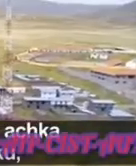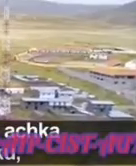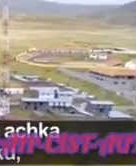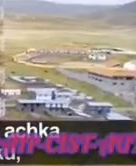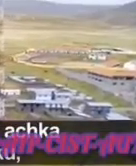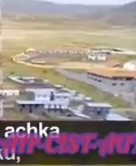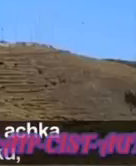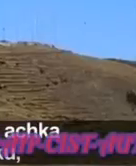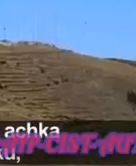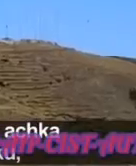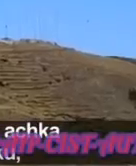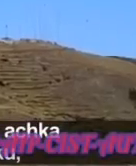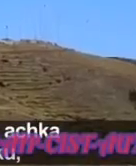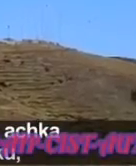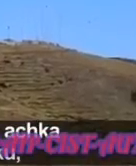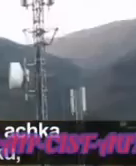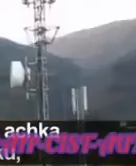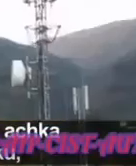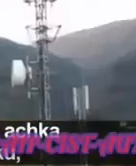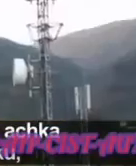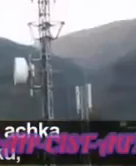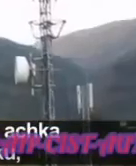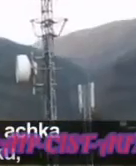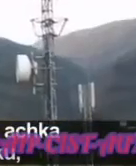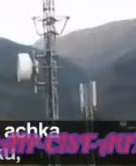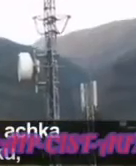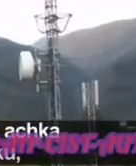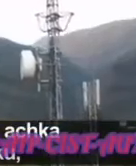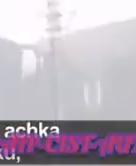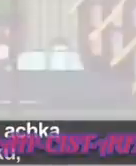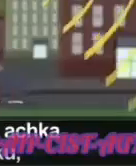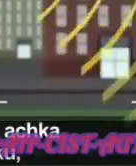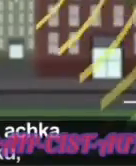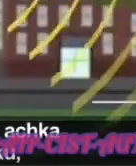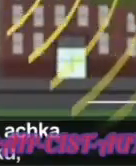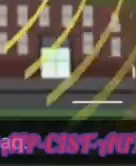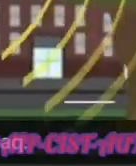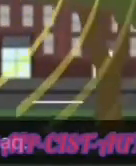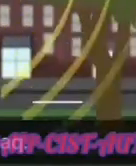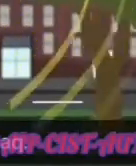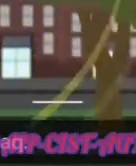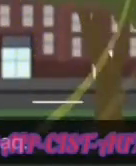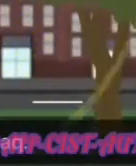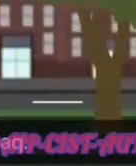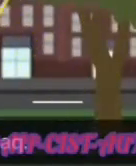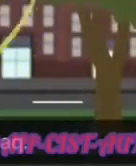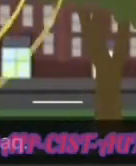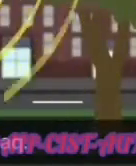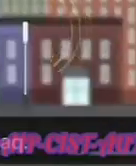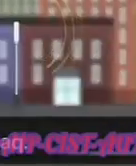musuq antenakunawanja achka llaqtakunam rimanakunqaku, allin kawsayman